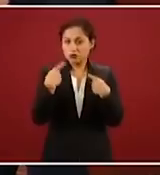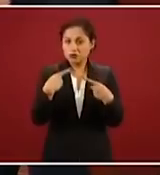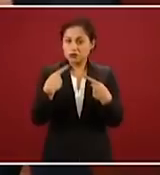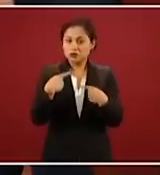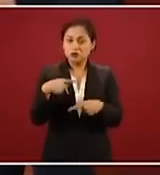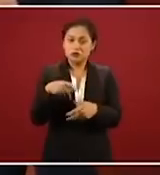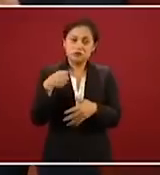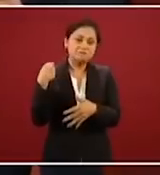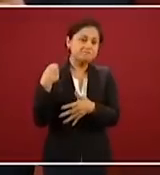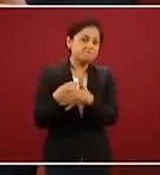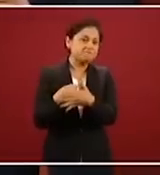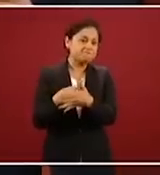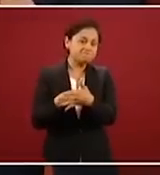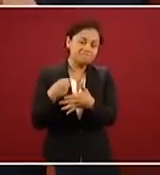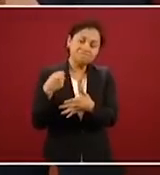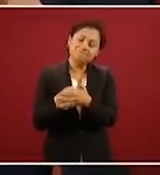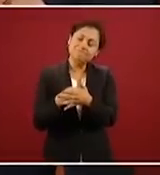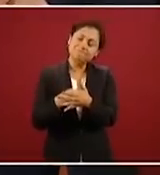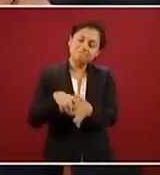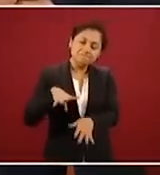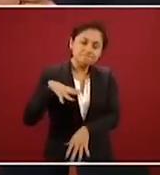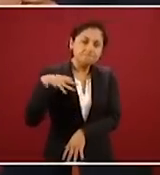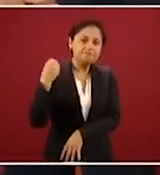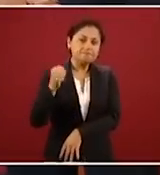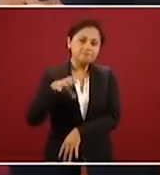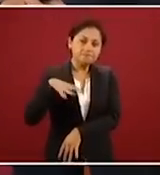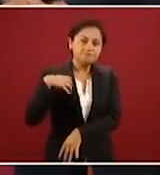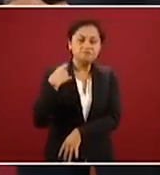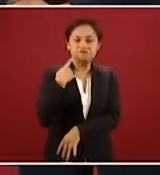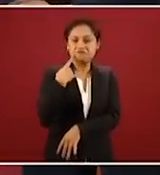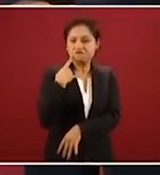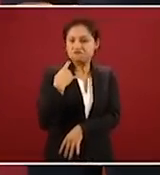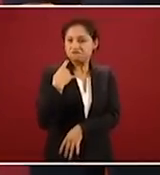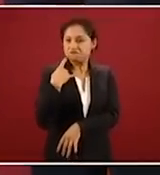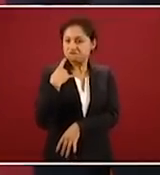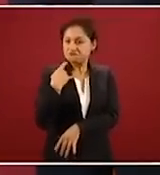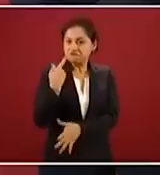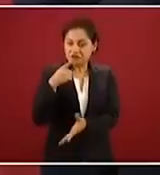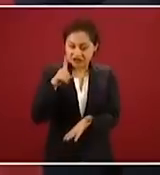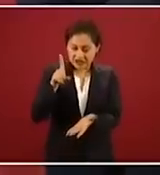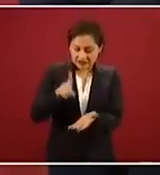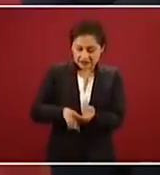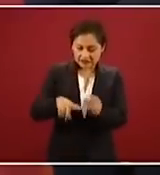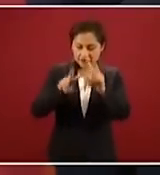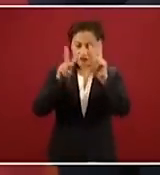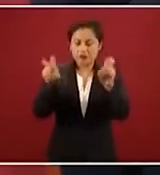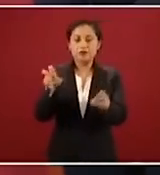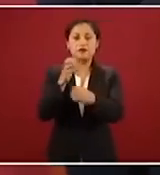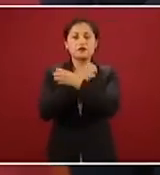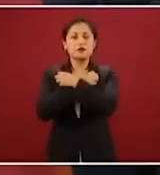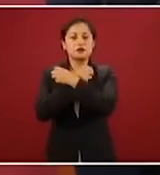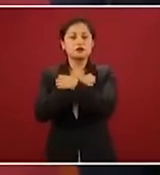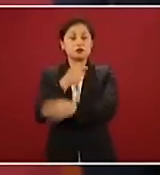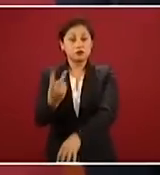luchadores de la educación de México, a dos hombres